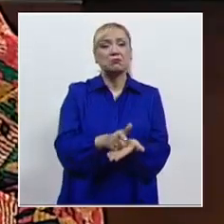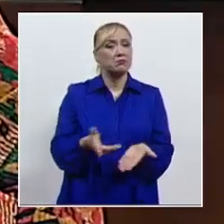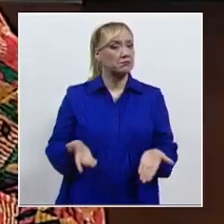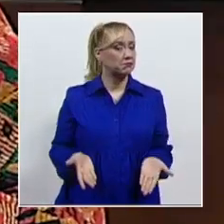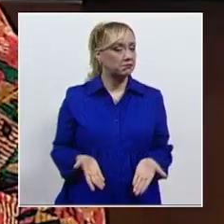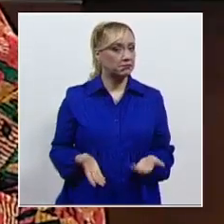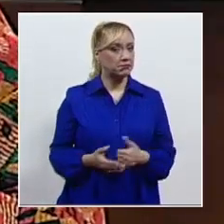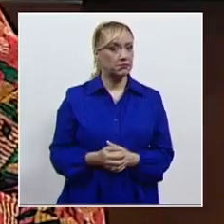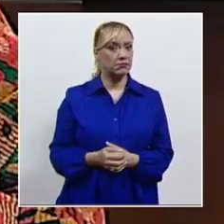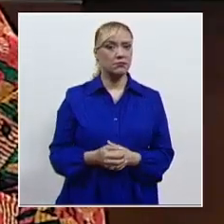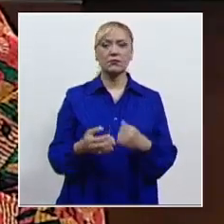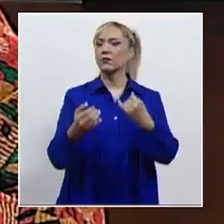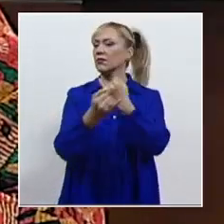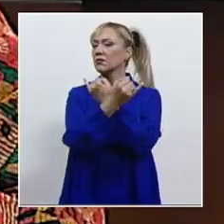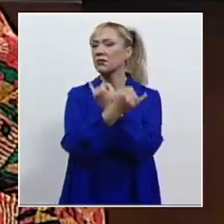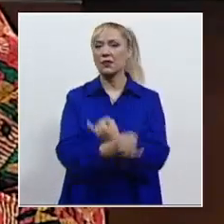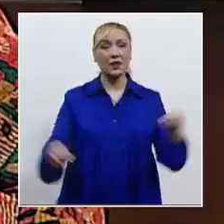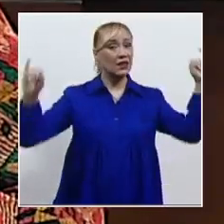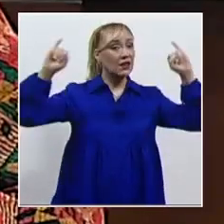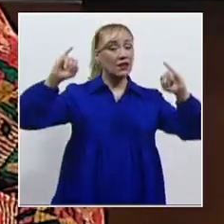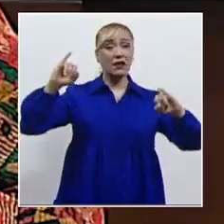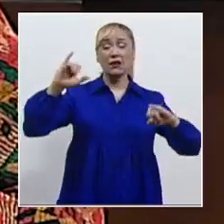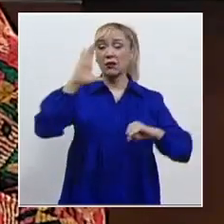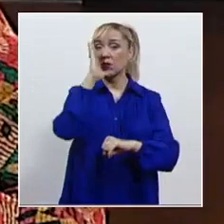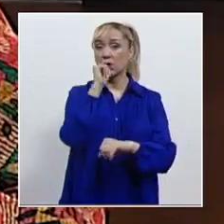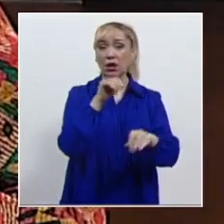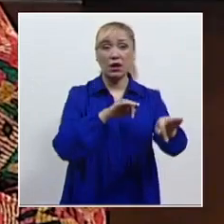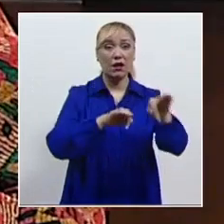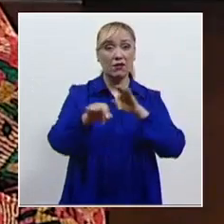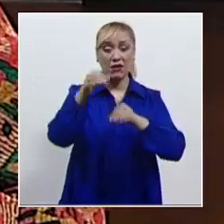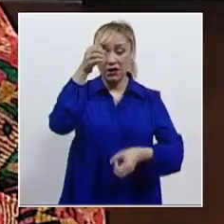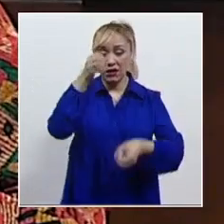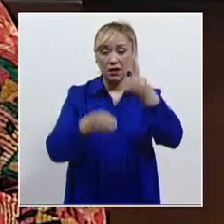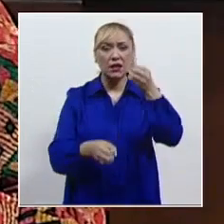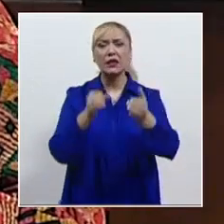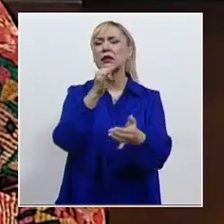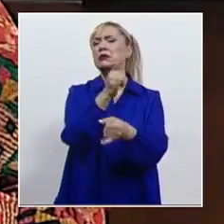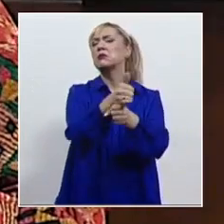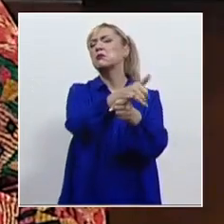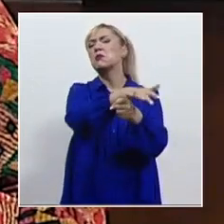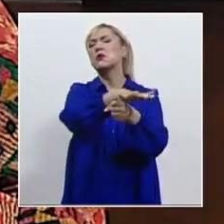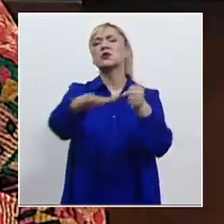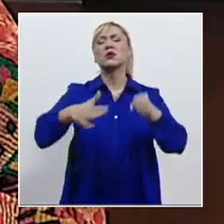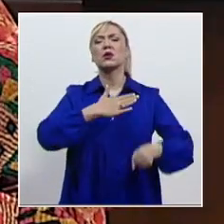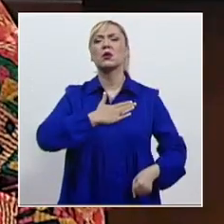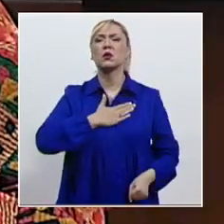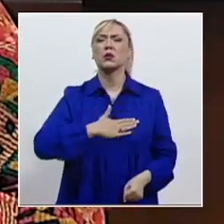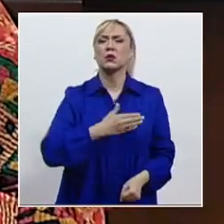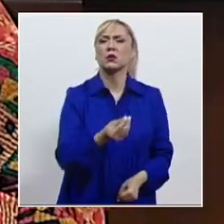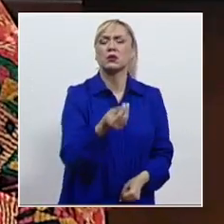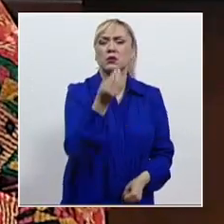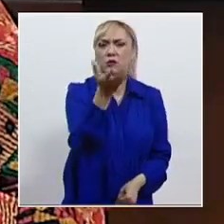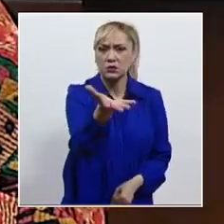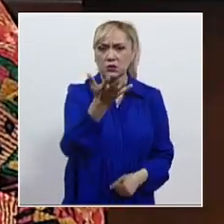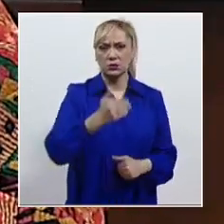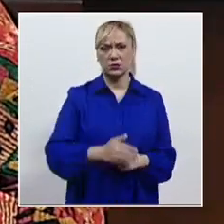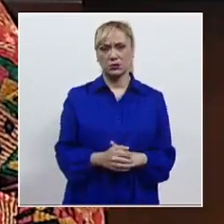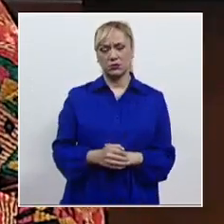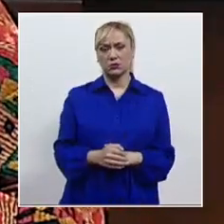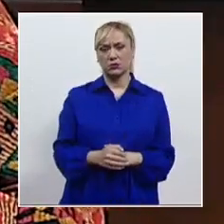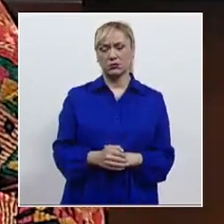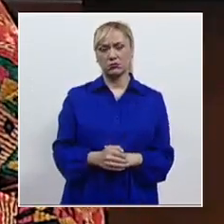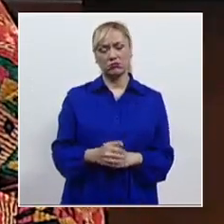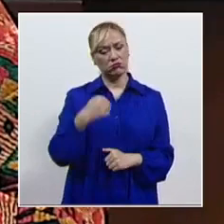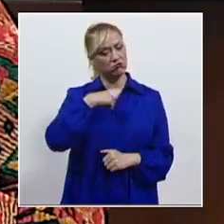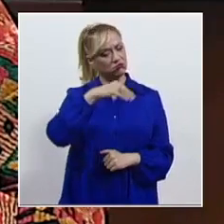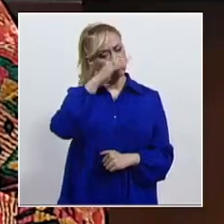Sin independencia judicial no hay justicia. Y por ello considero